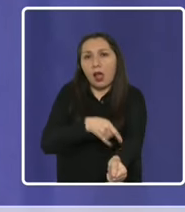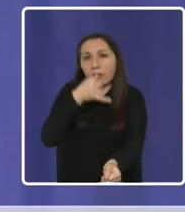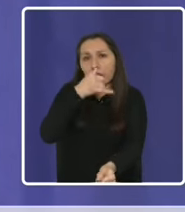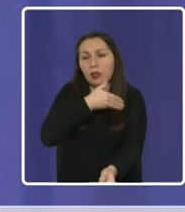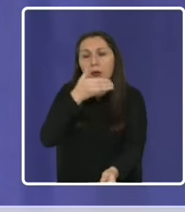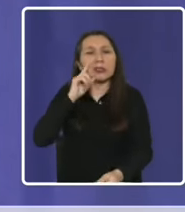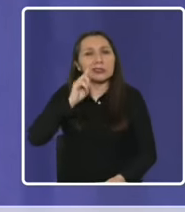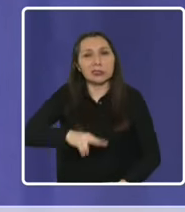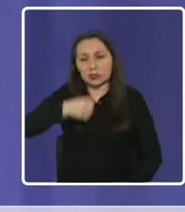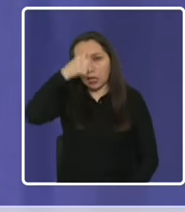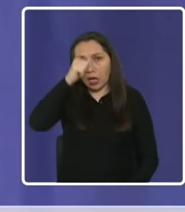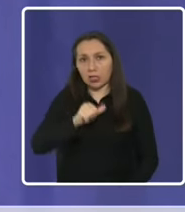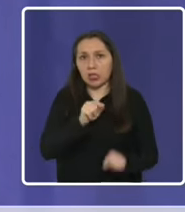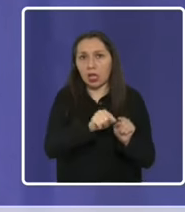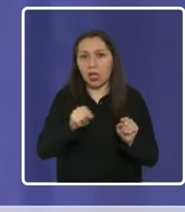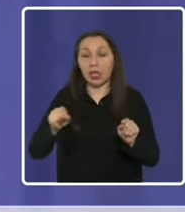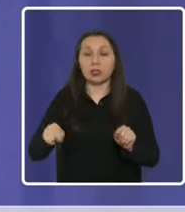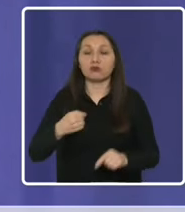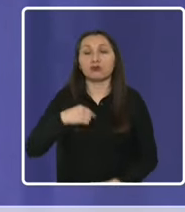de impunidad de los mismos.